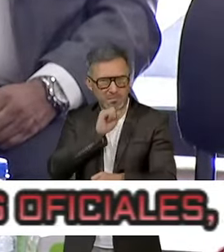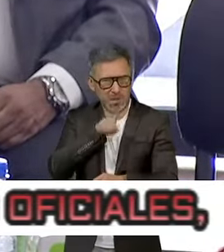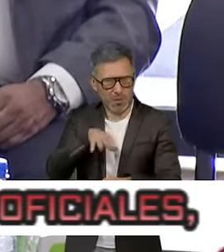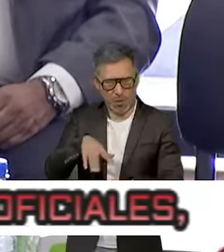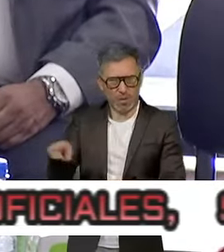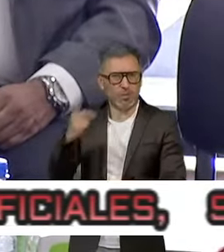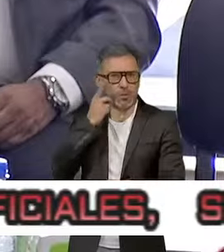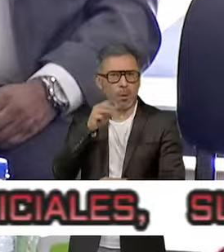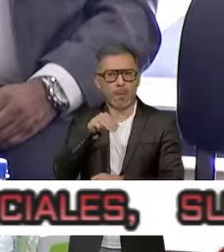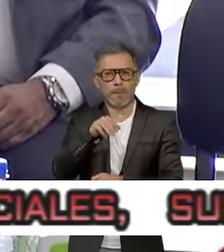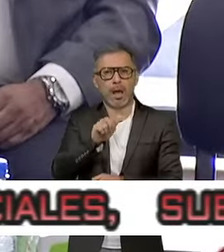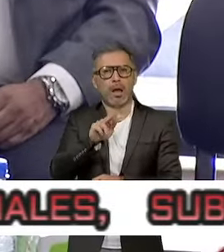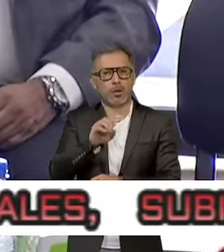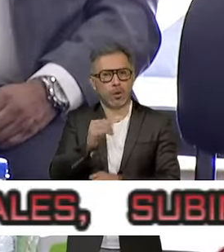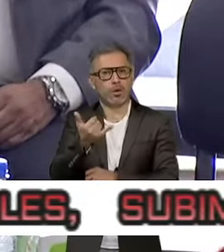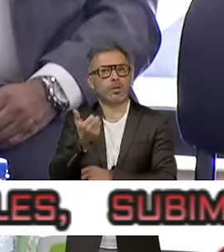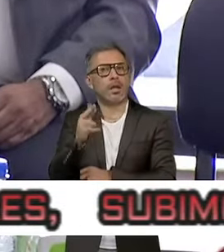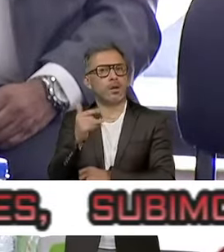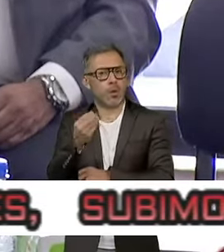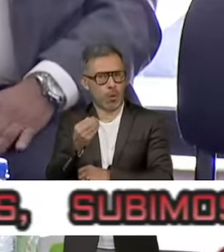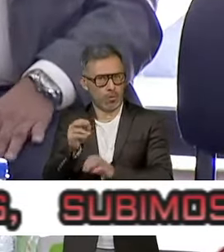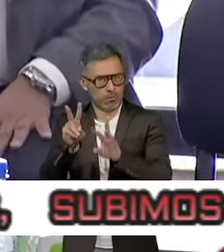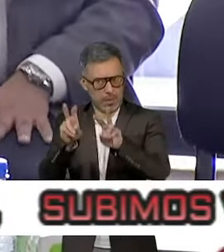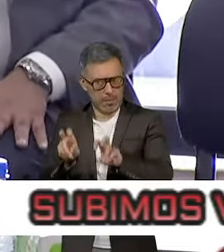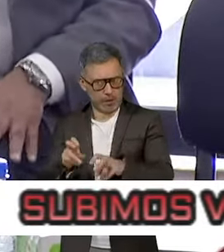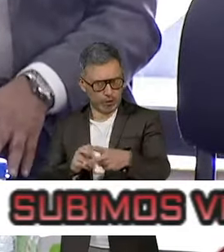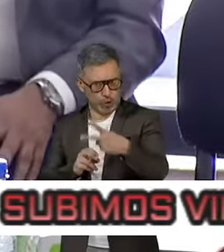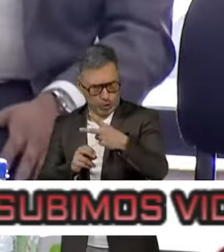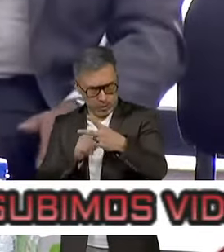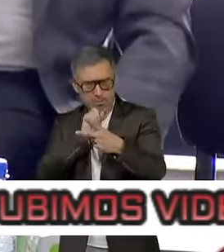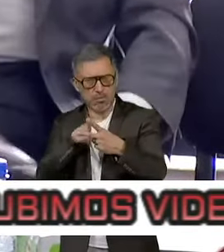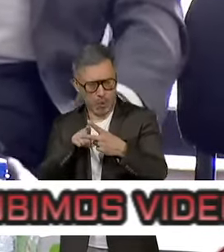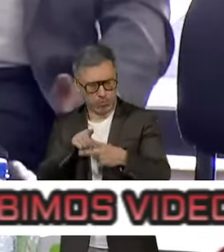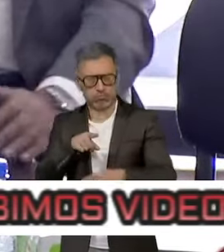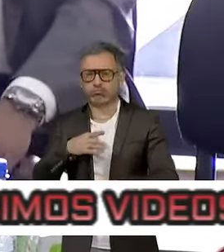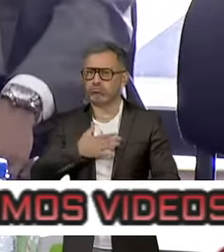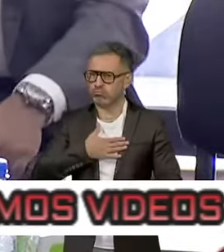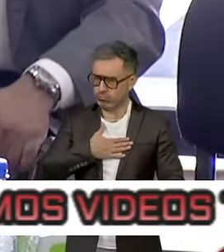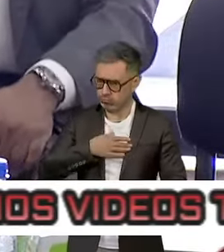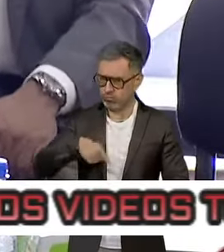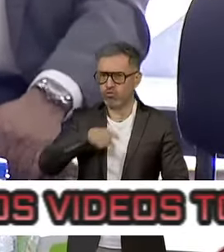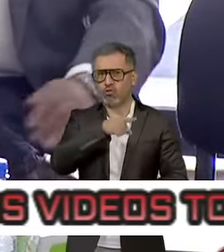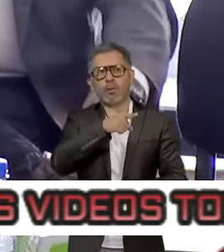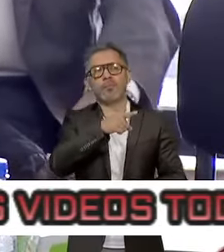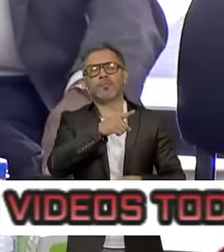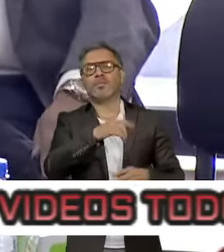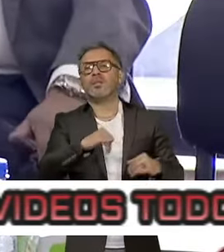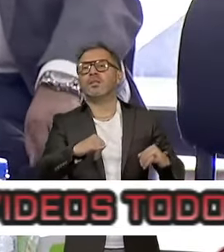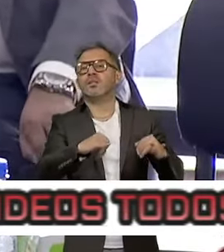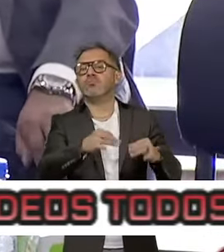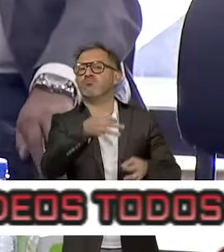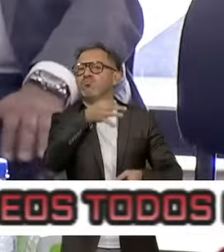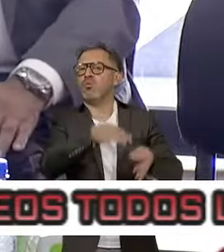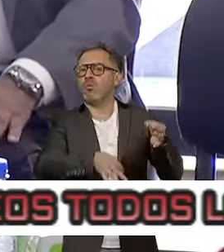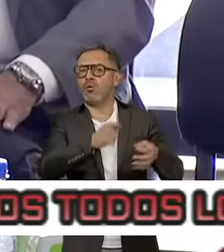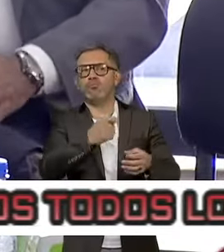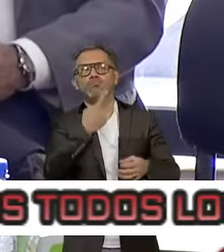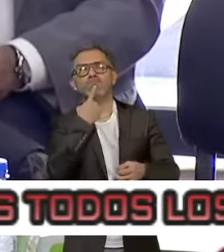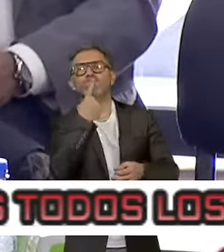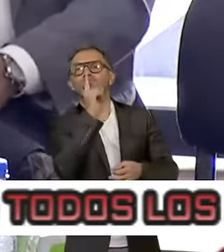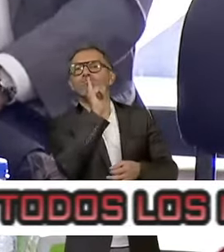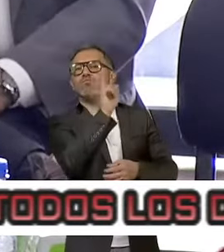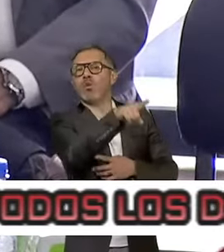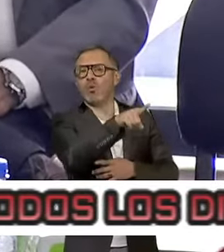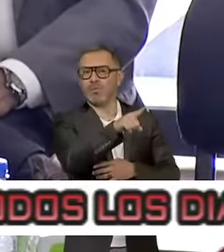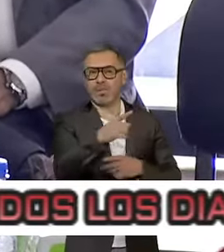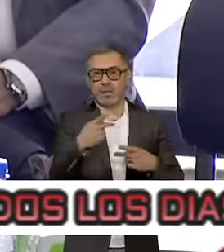diputado Mario Yergo. Nosotros estaremos insistiendo y acudiendo a las instancias jurisdiccionales necesarias para salvaguardar los